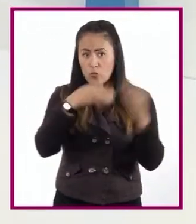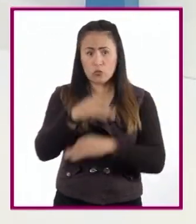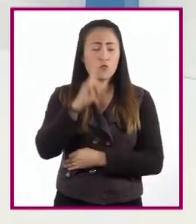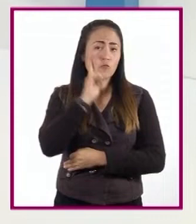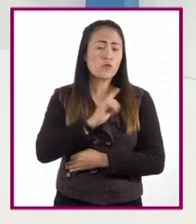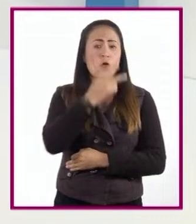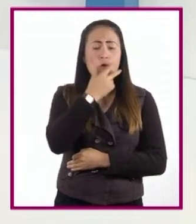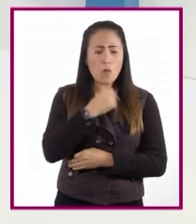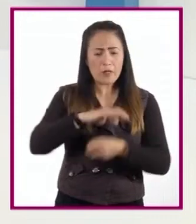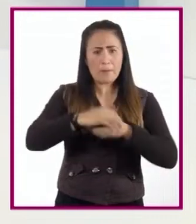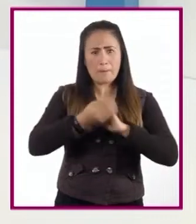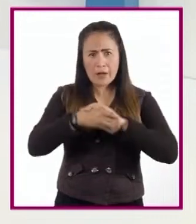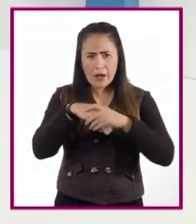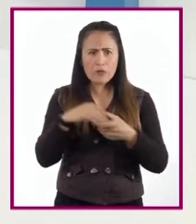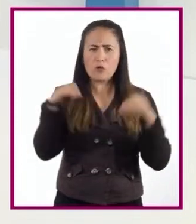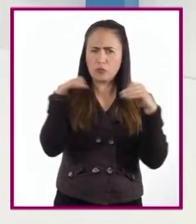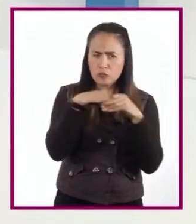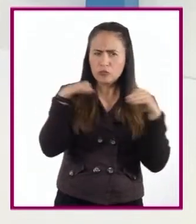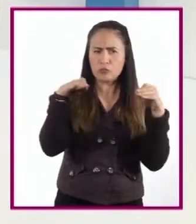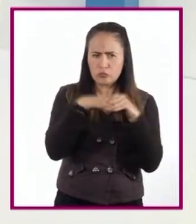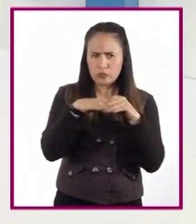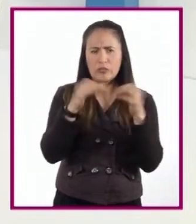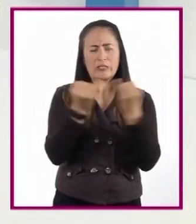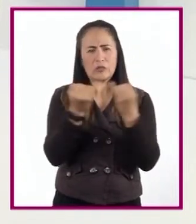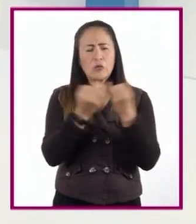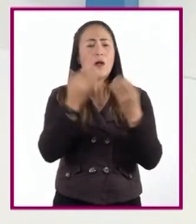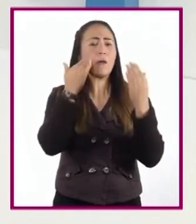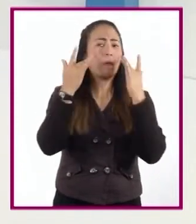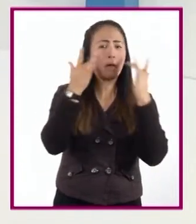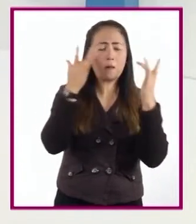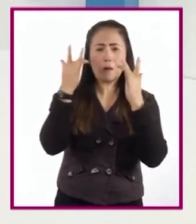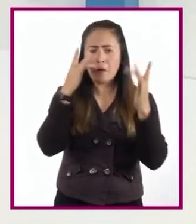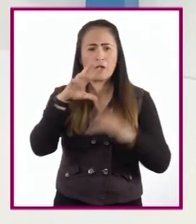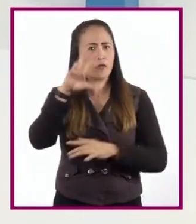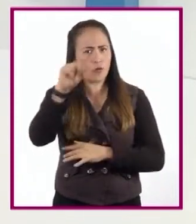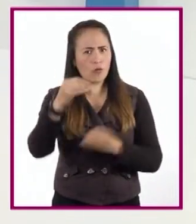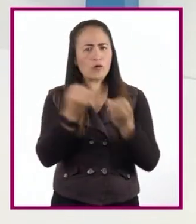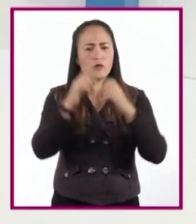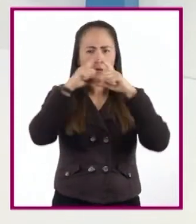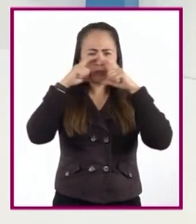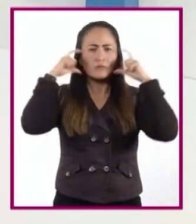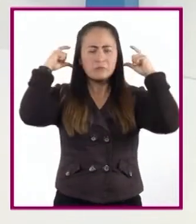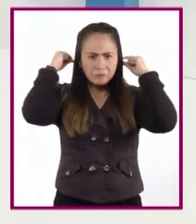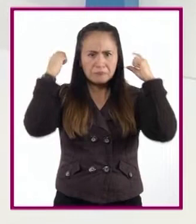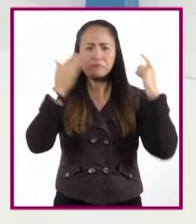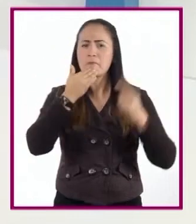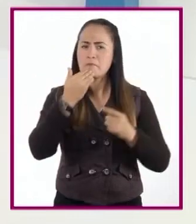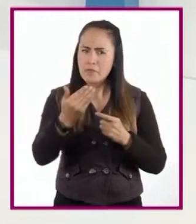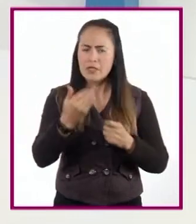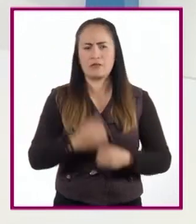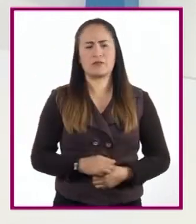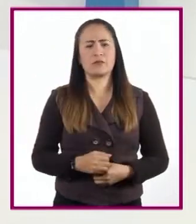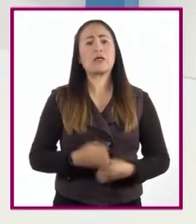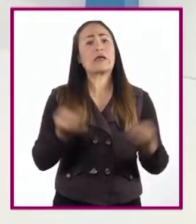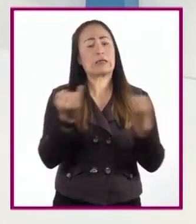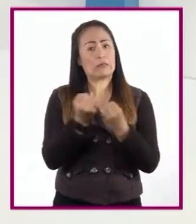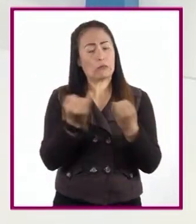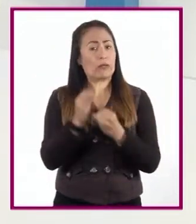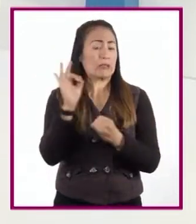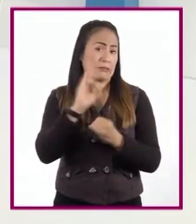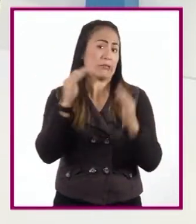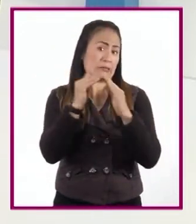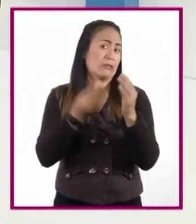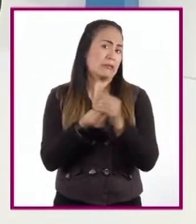lavarnos continuamente las manos, procurar no tocarnos la cara, usar cubrebocas de manera correcta si nos es indispensable salir de casa